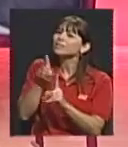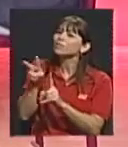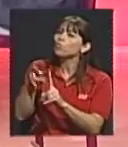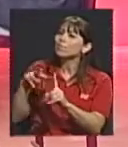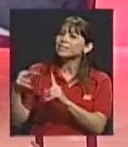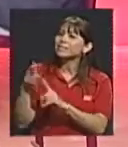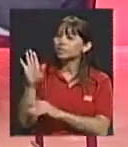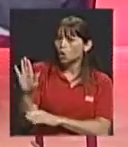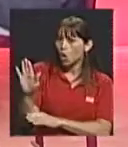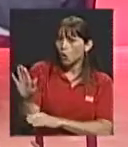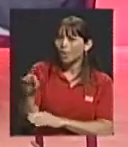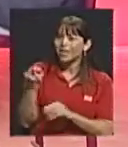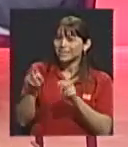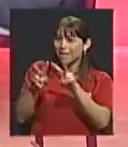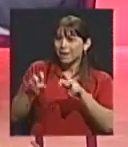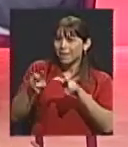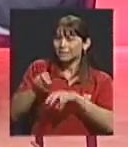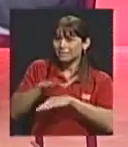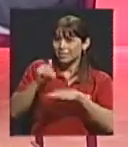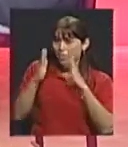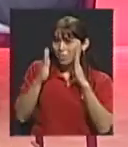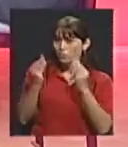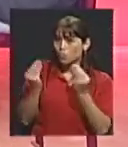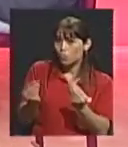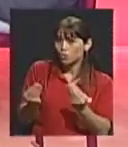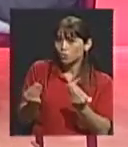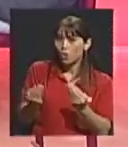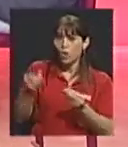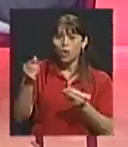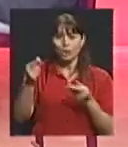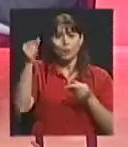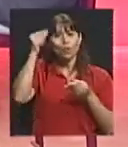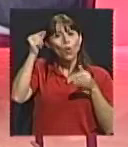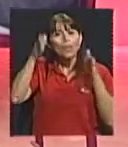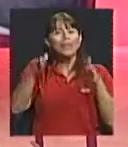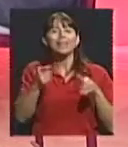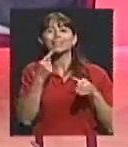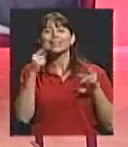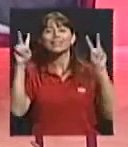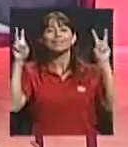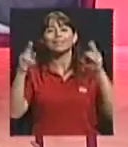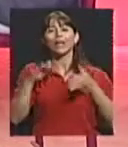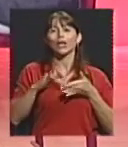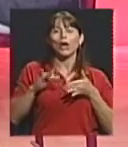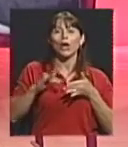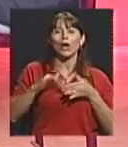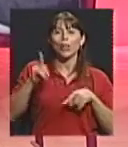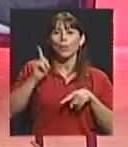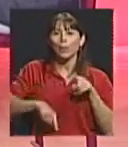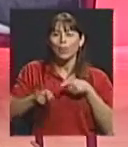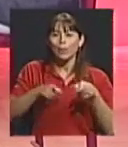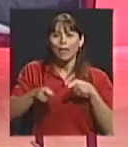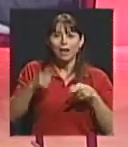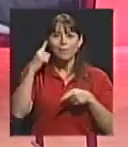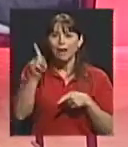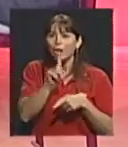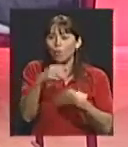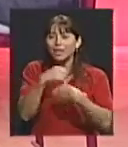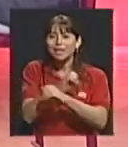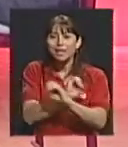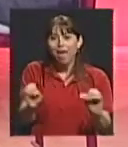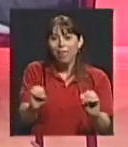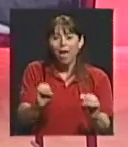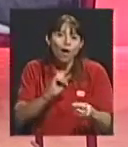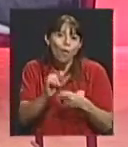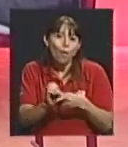de que me llamó mucho la atención los gobernantes se tapan con la cobija la ingob para no hacer nada primero que nada hacer algo hacer